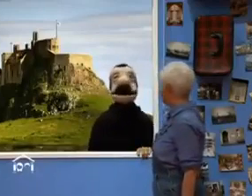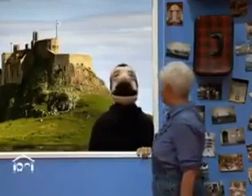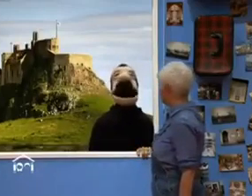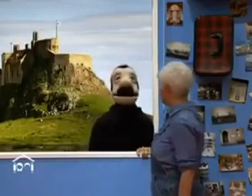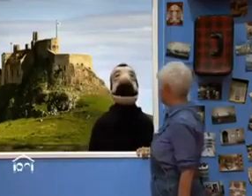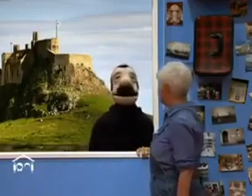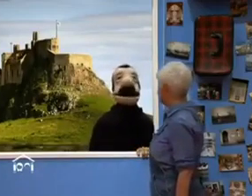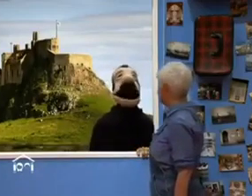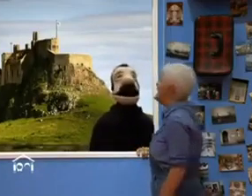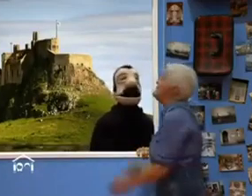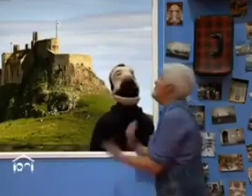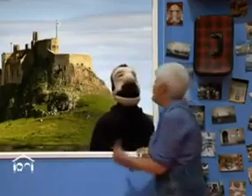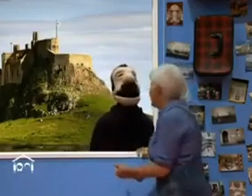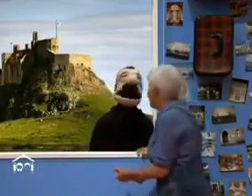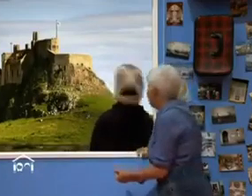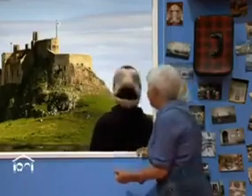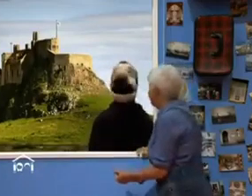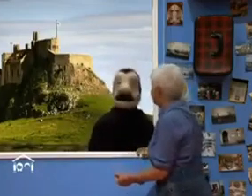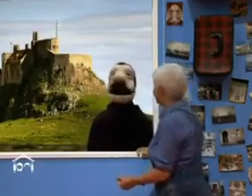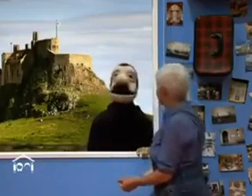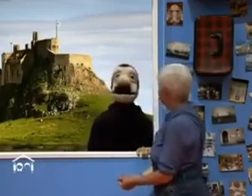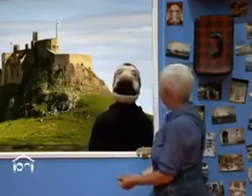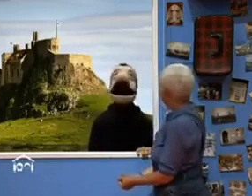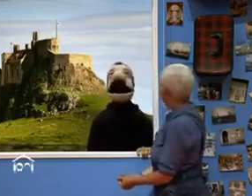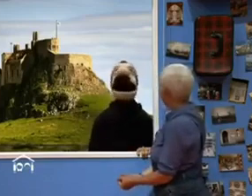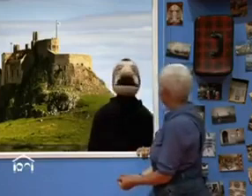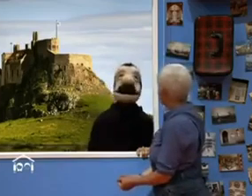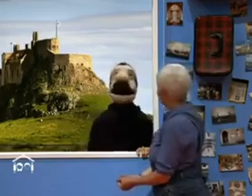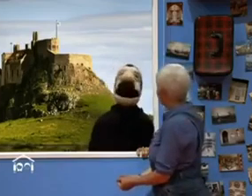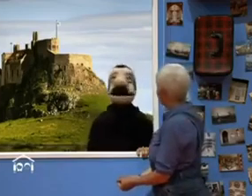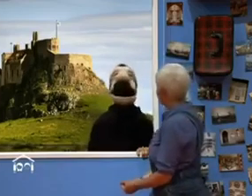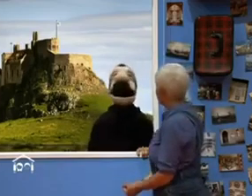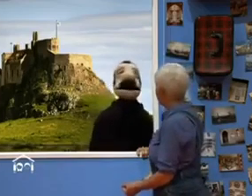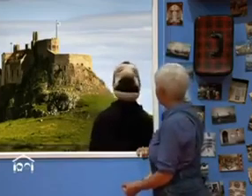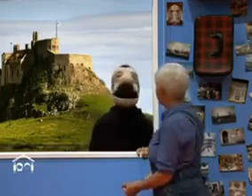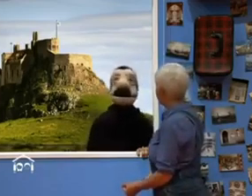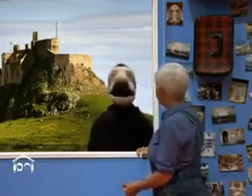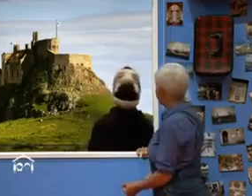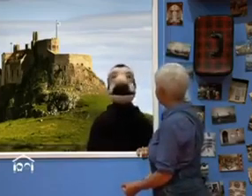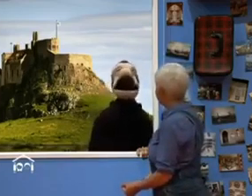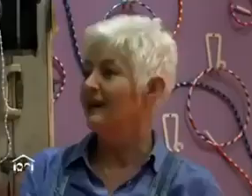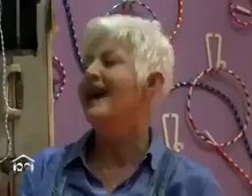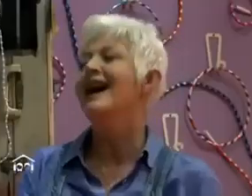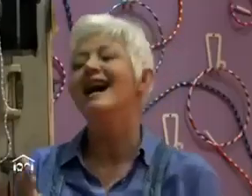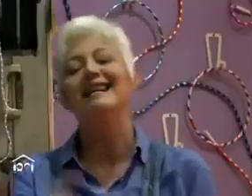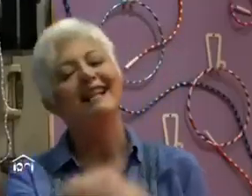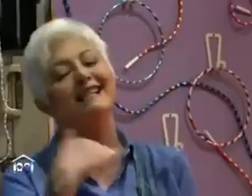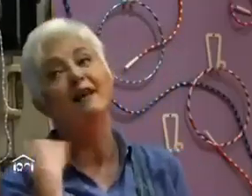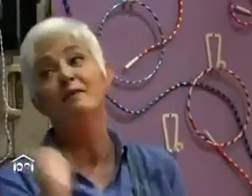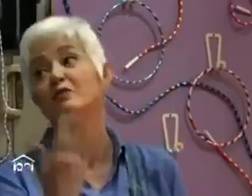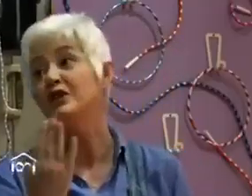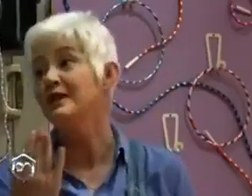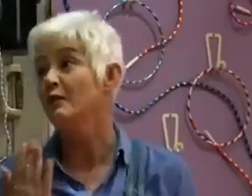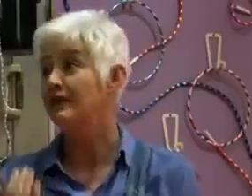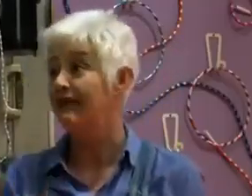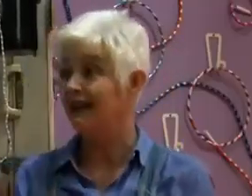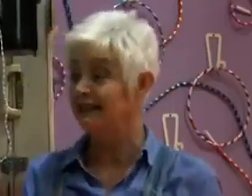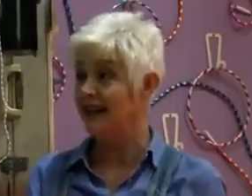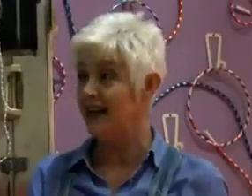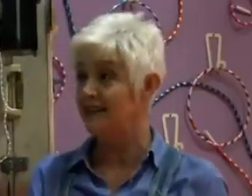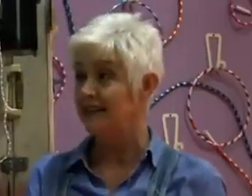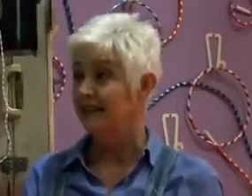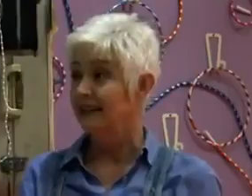¡Ese muchacho! Ese es ¡El Meunet! ¡El Meunet! ¡No sabe qué táctica se armó! ¡Ah! ¡Es que él sabe muchísimo